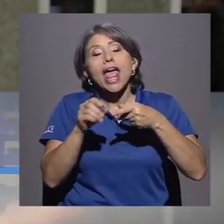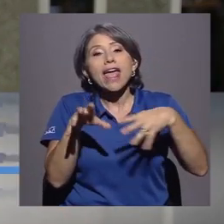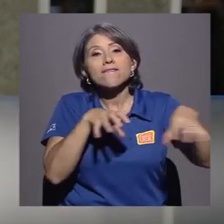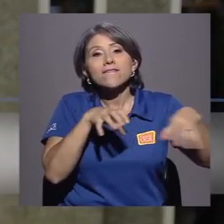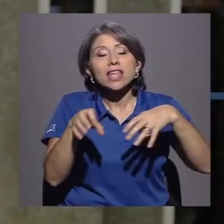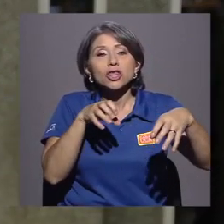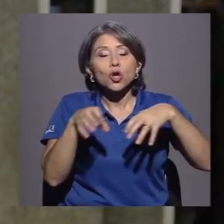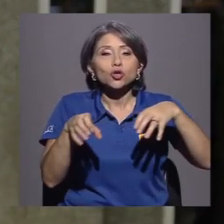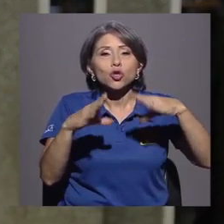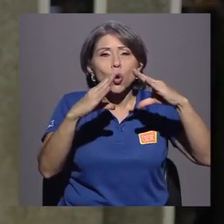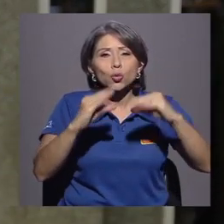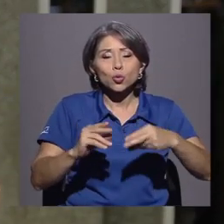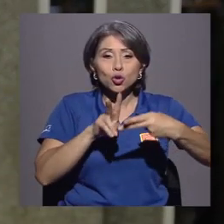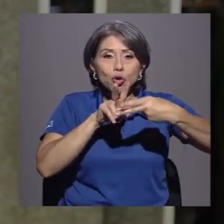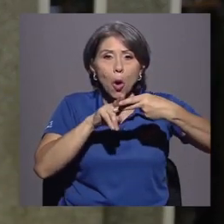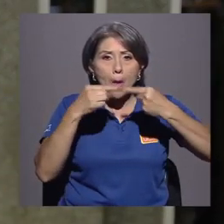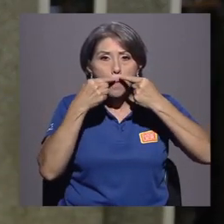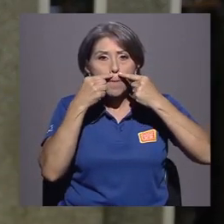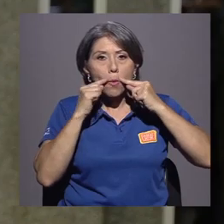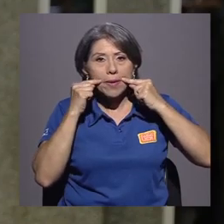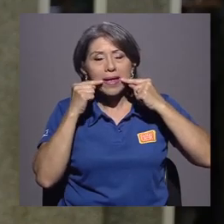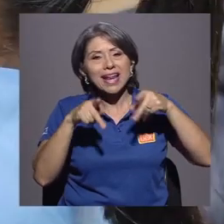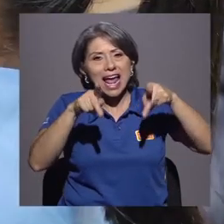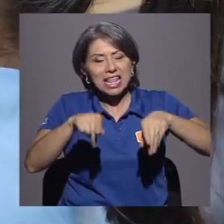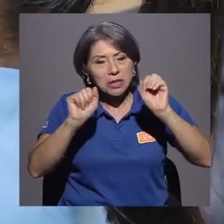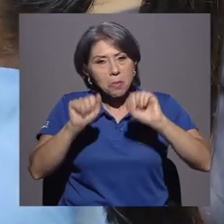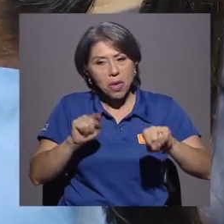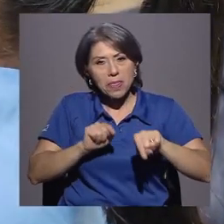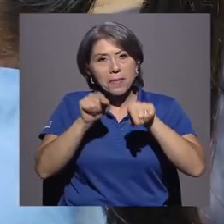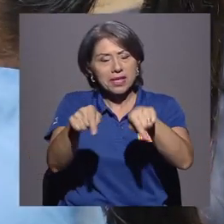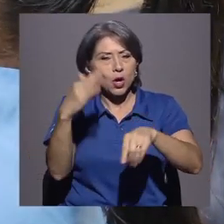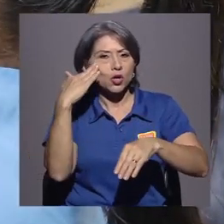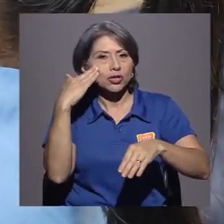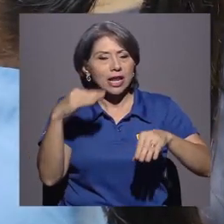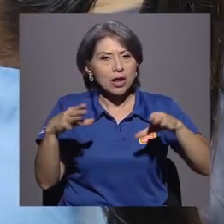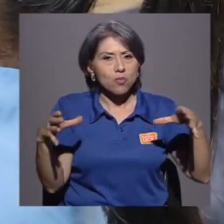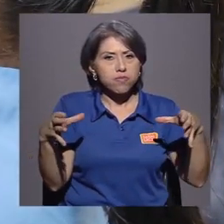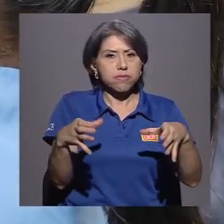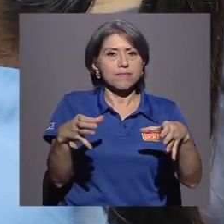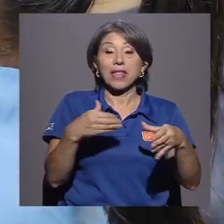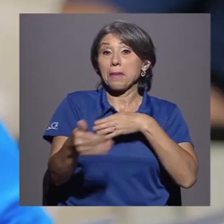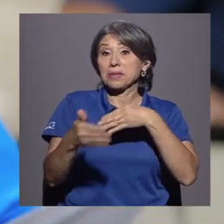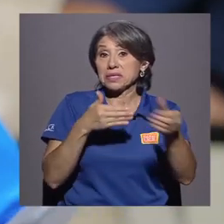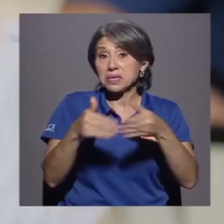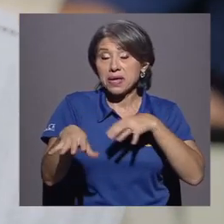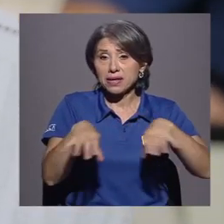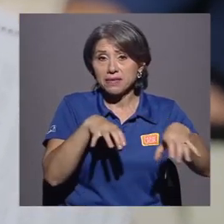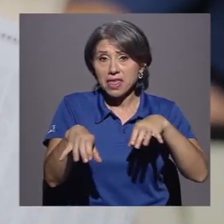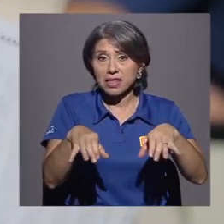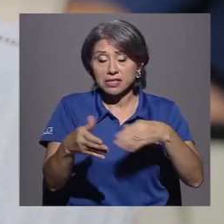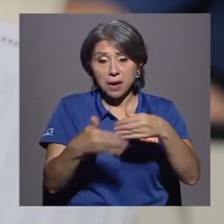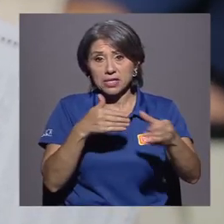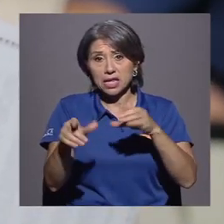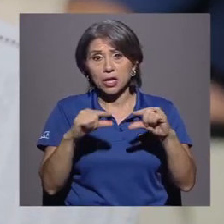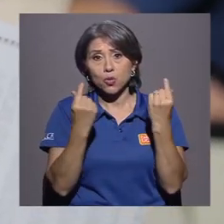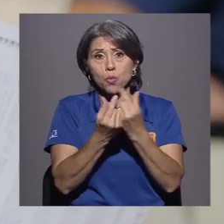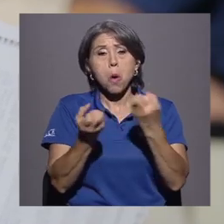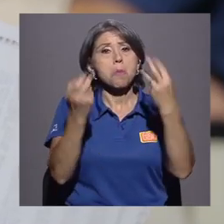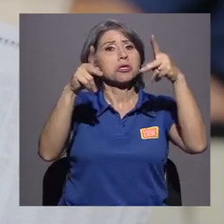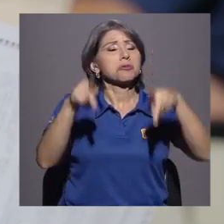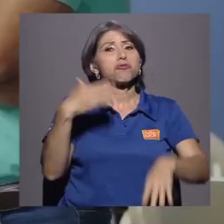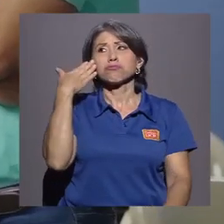en los cuales la gente puede llegar y conocer un poco más sobre el movimiento. A pesar de estas actividades y de este movimiento, muchos